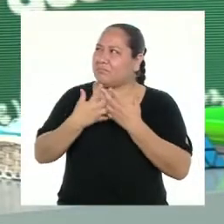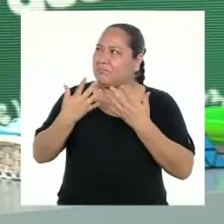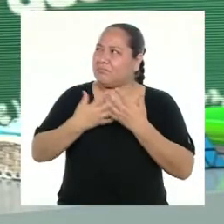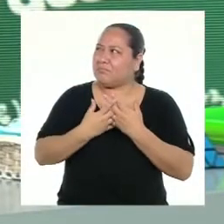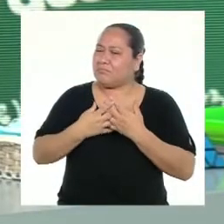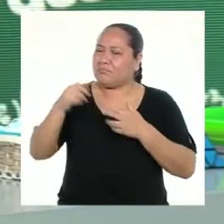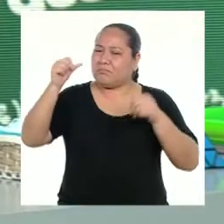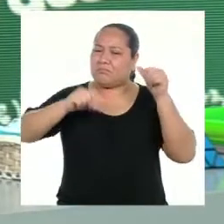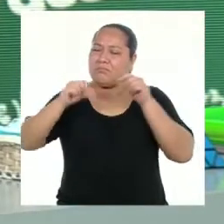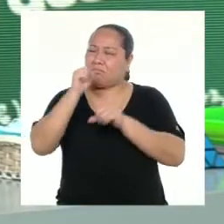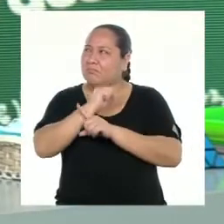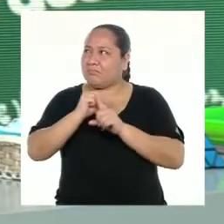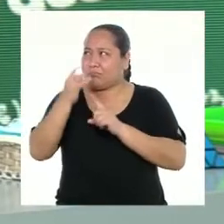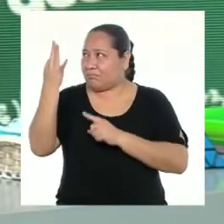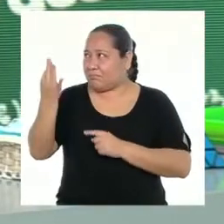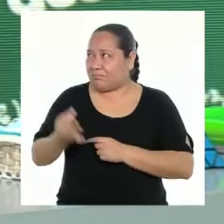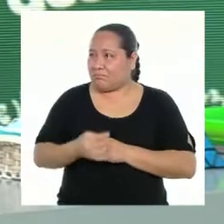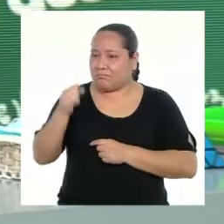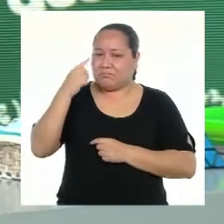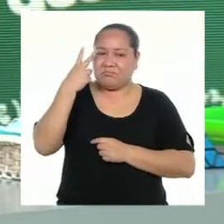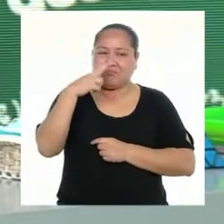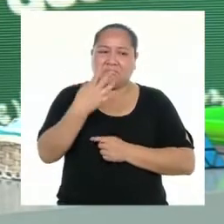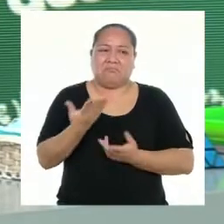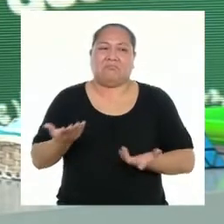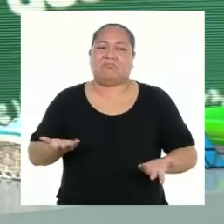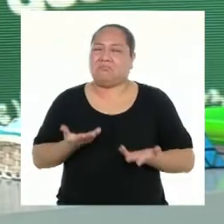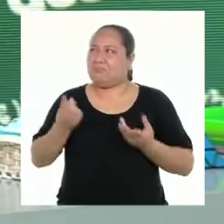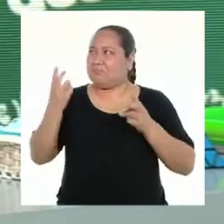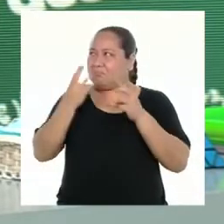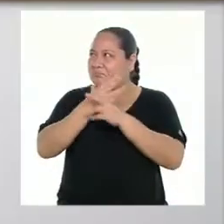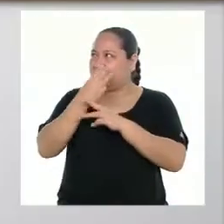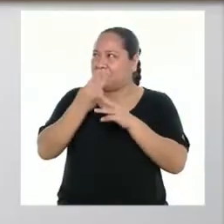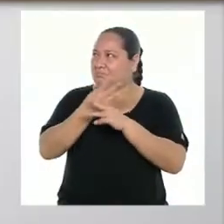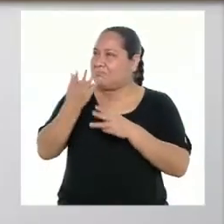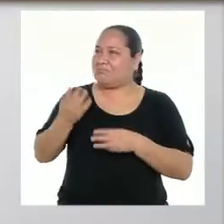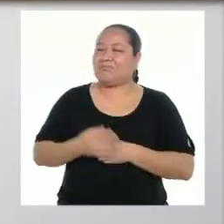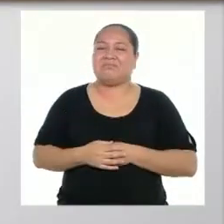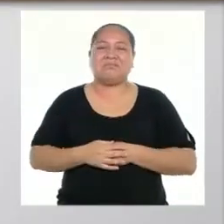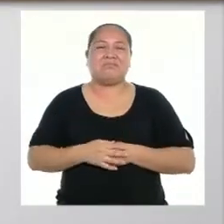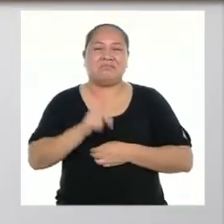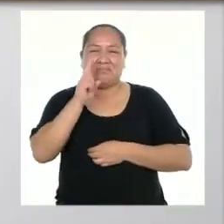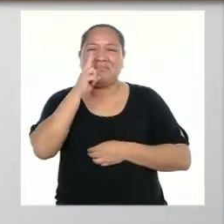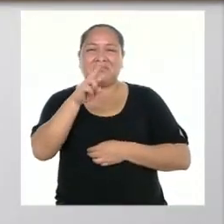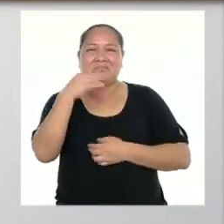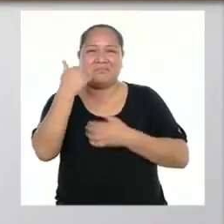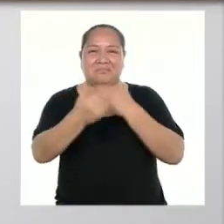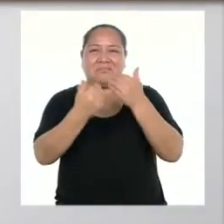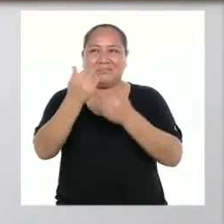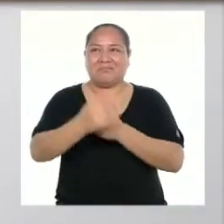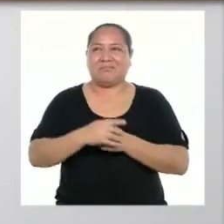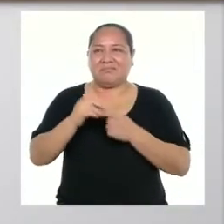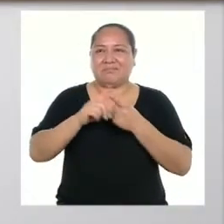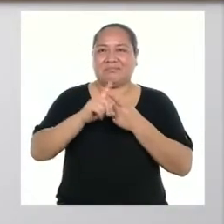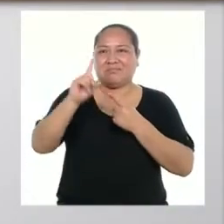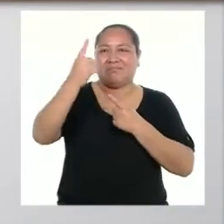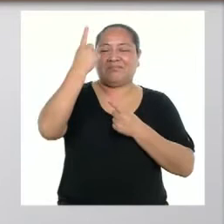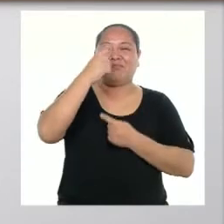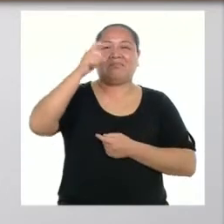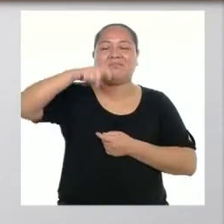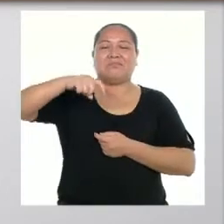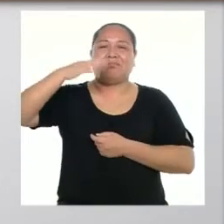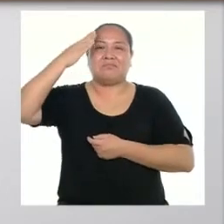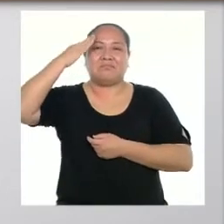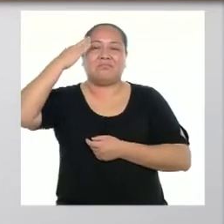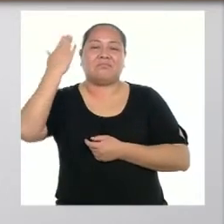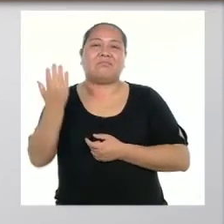con el área de ciencias sociales, ¿no? No veo dónde podría estar la matemática. Vayamos paso a paso. Primero, debemos